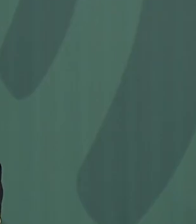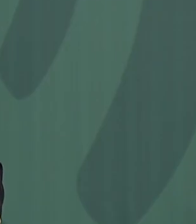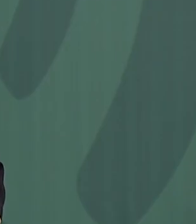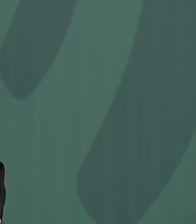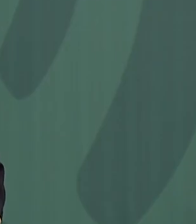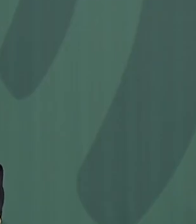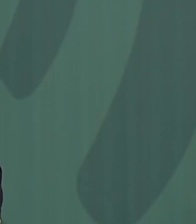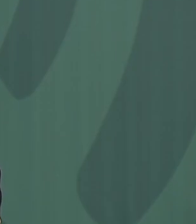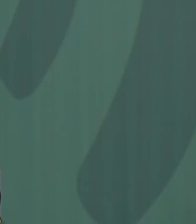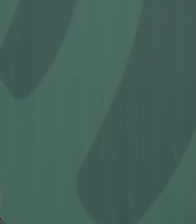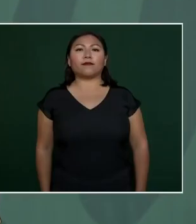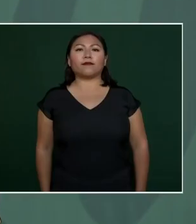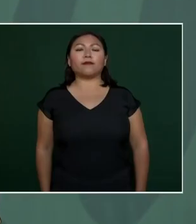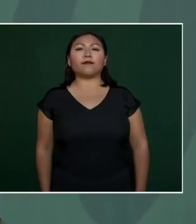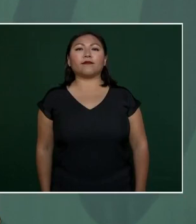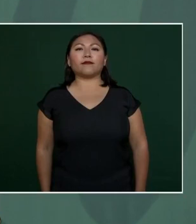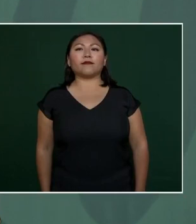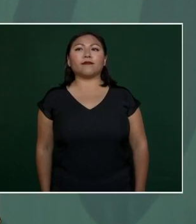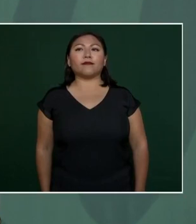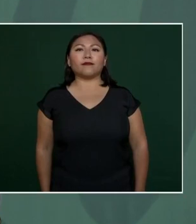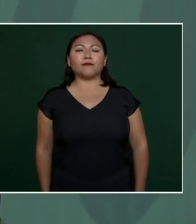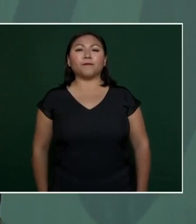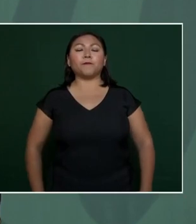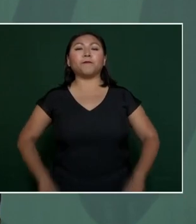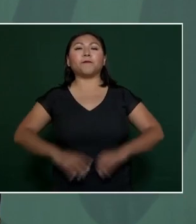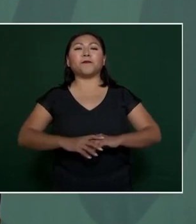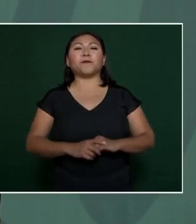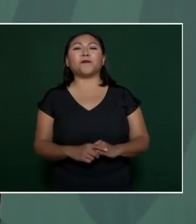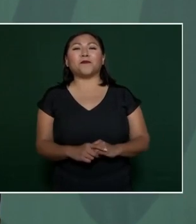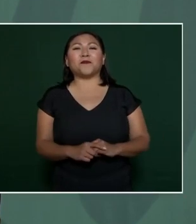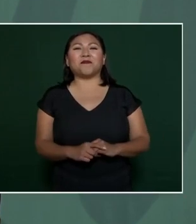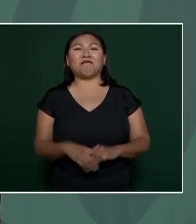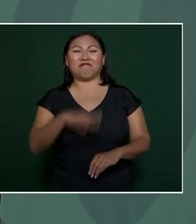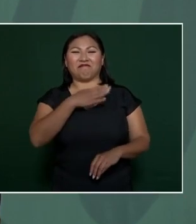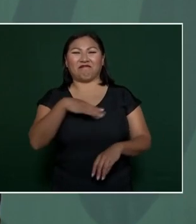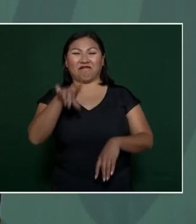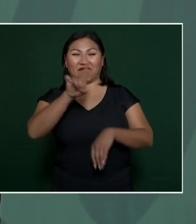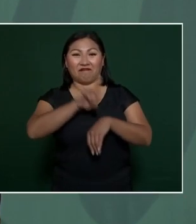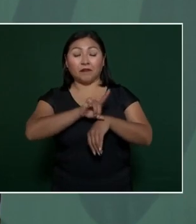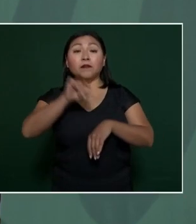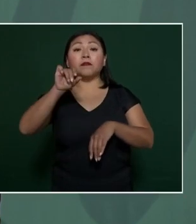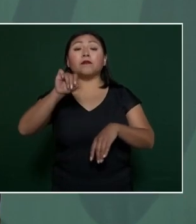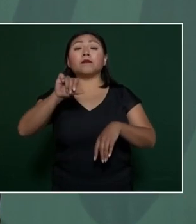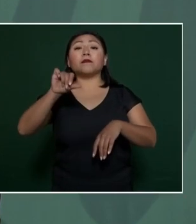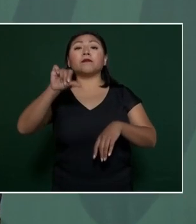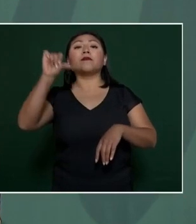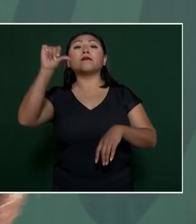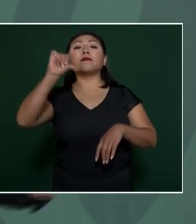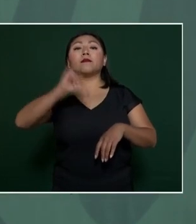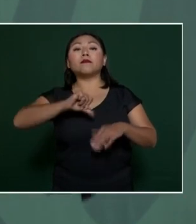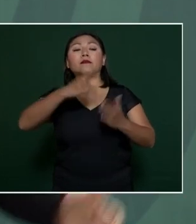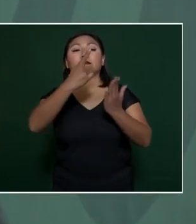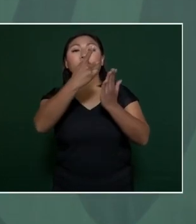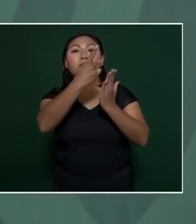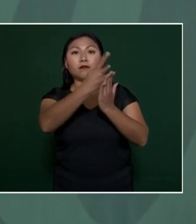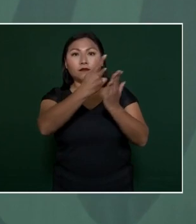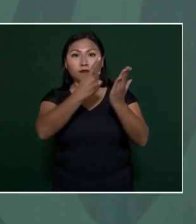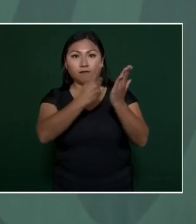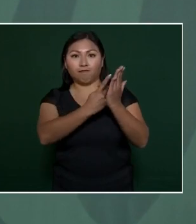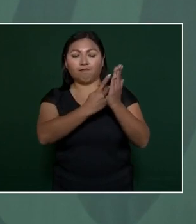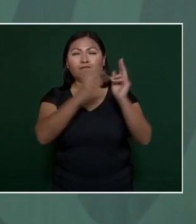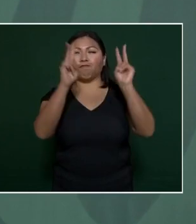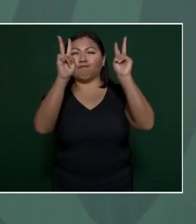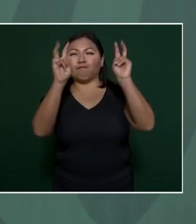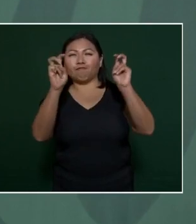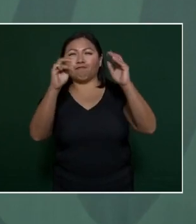seguridad y de acuerdo al programa vamos primero desde